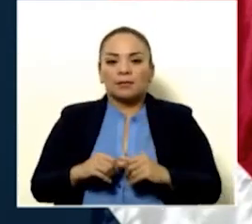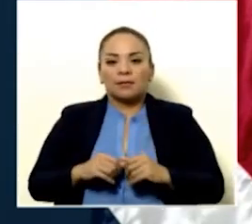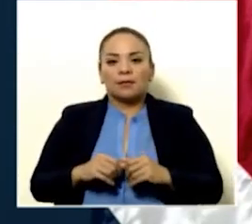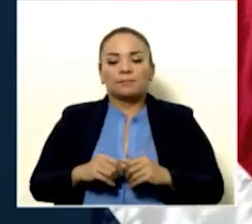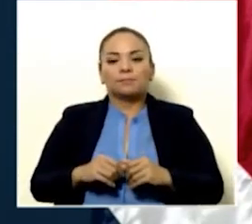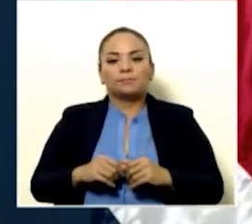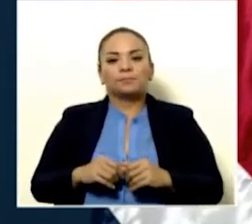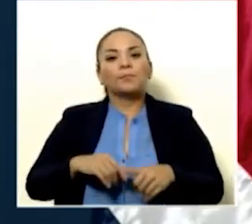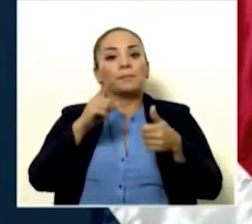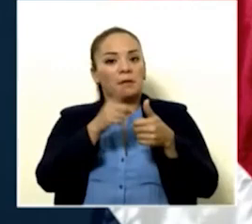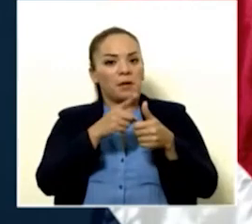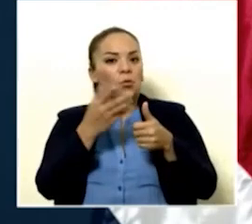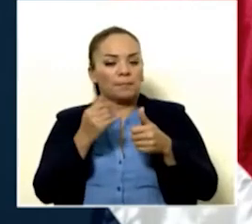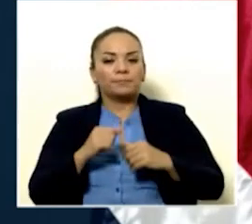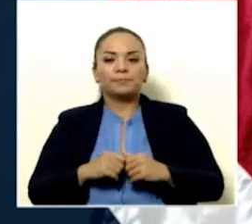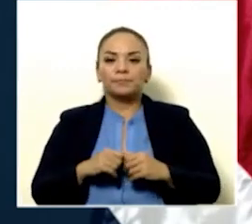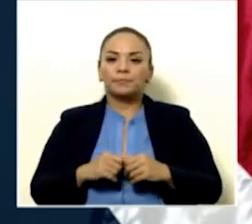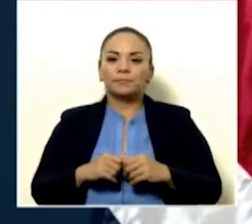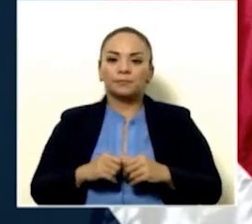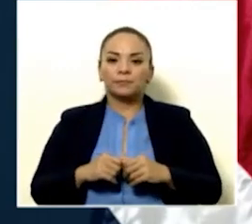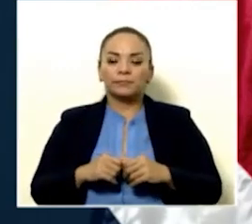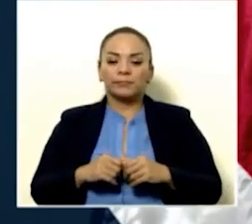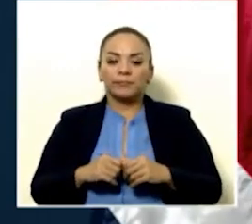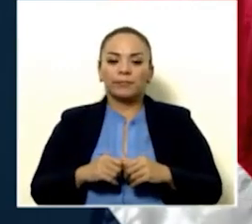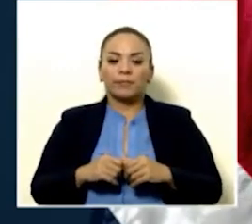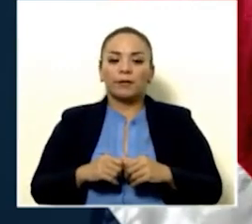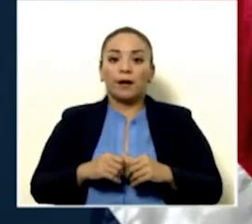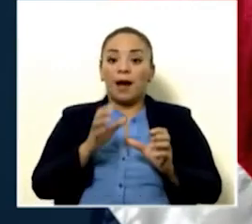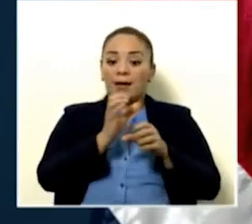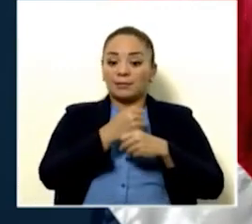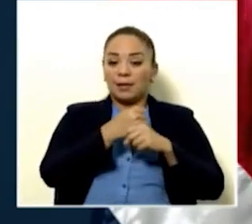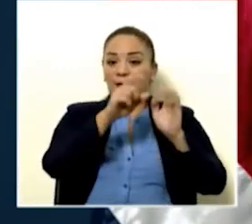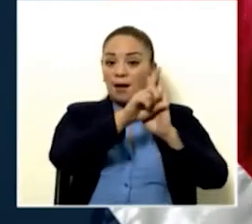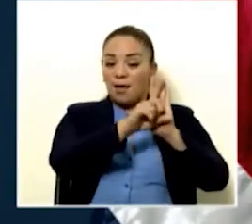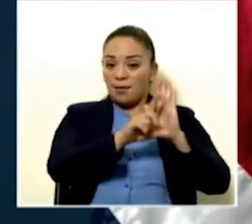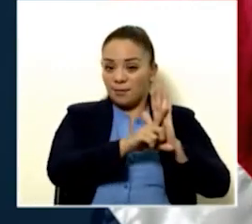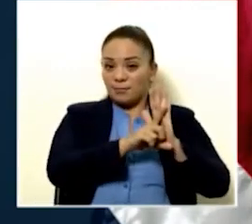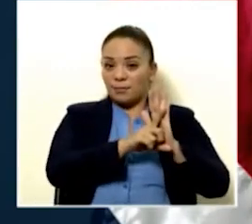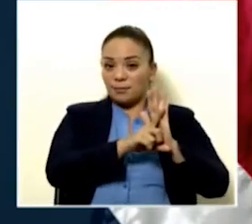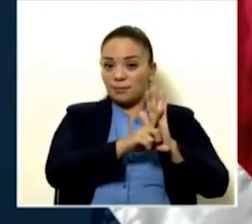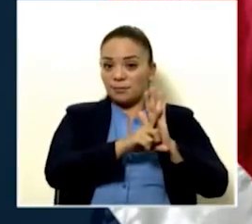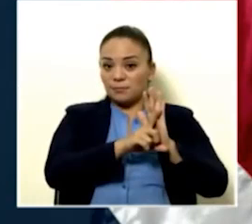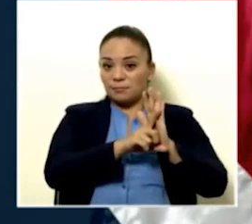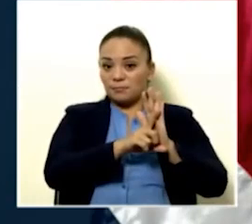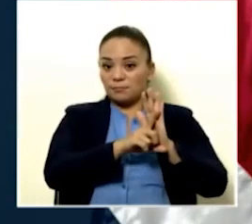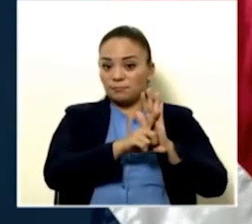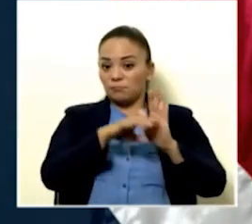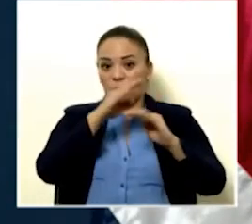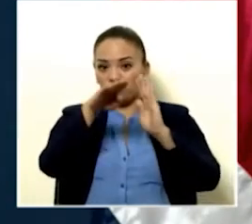uno, que la legislación, la creación de leyes y marcos jurídicos debe